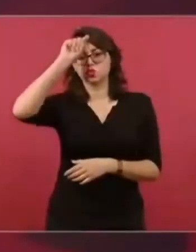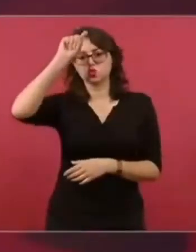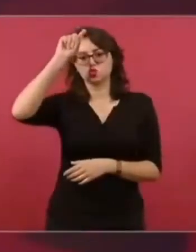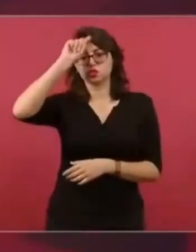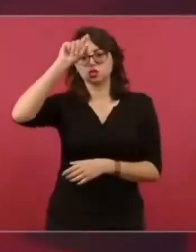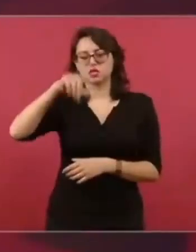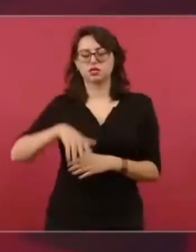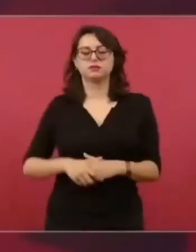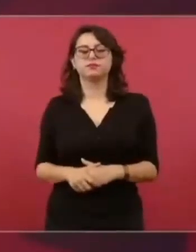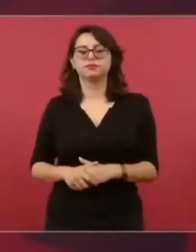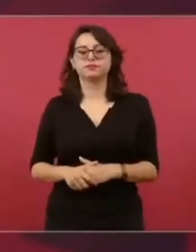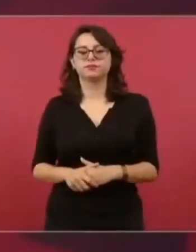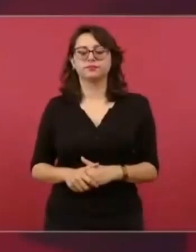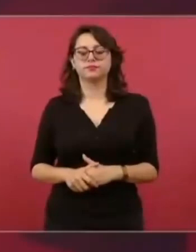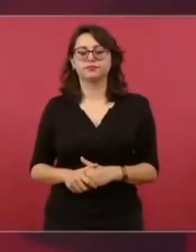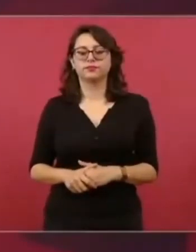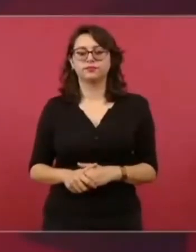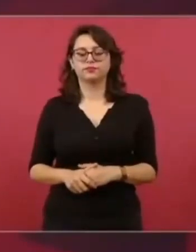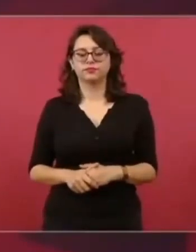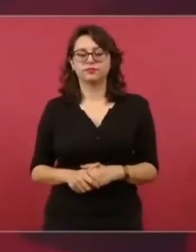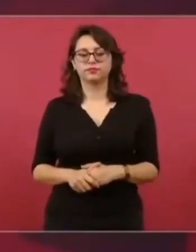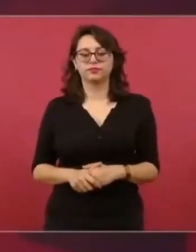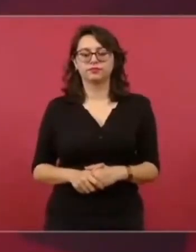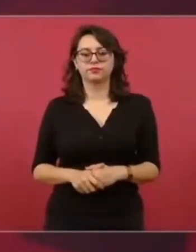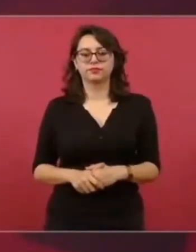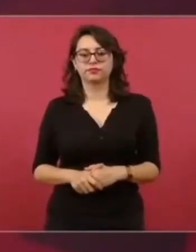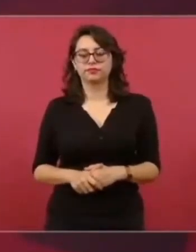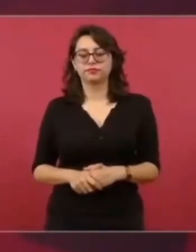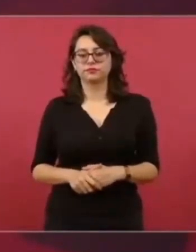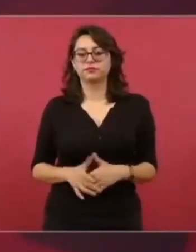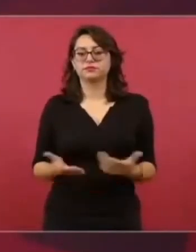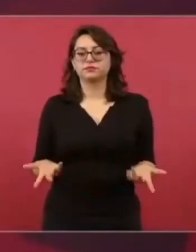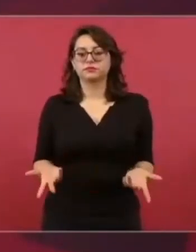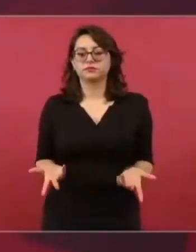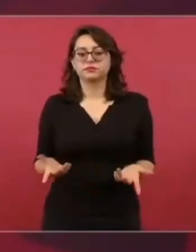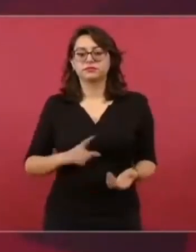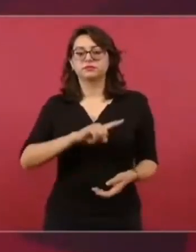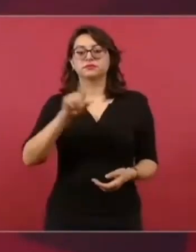desviado, se las habían robado. Ya se demostró